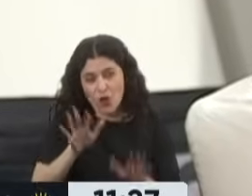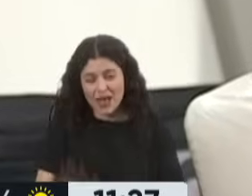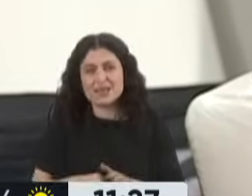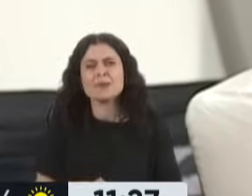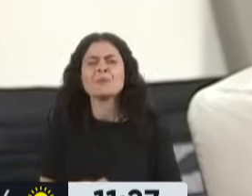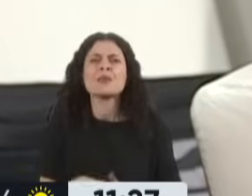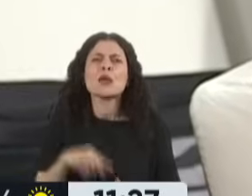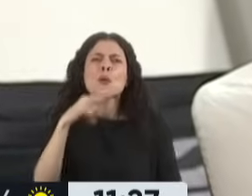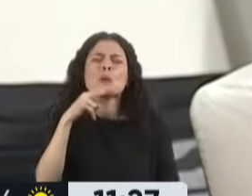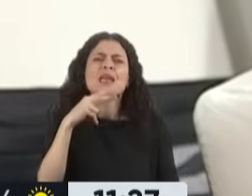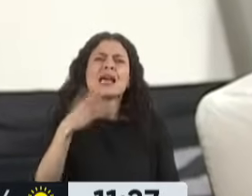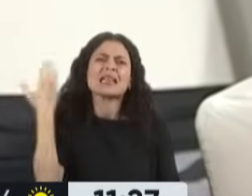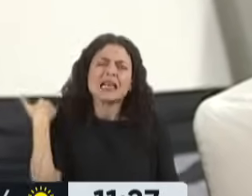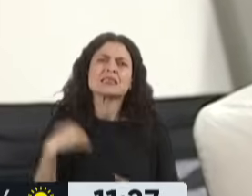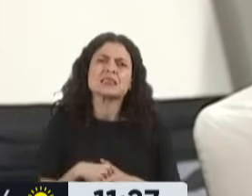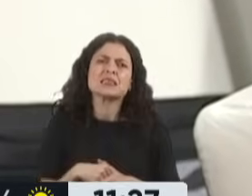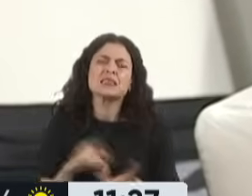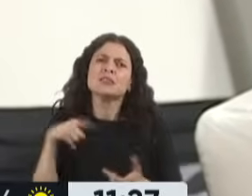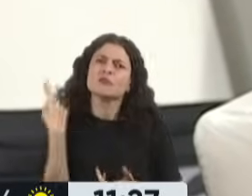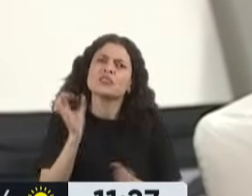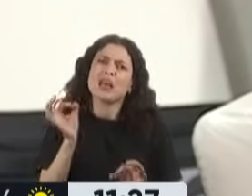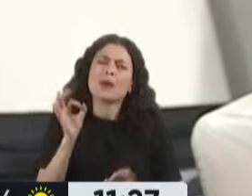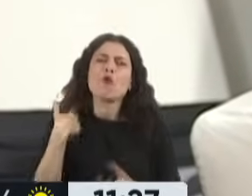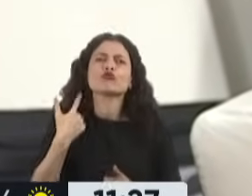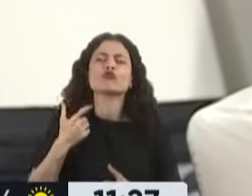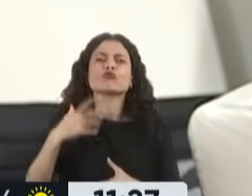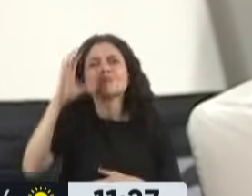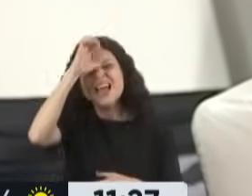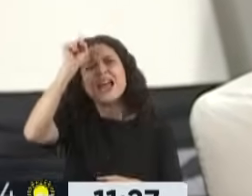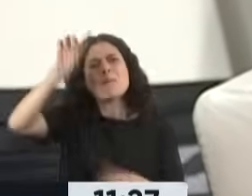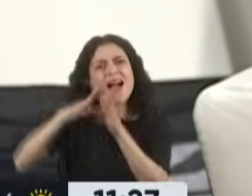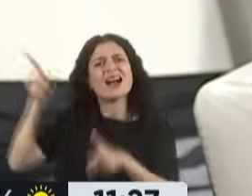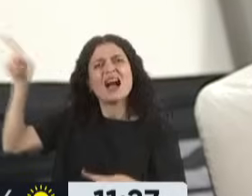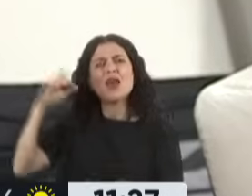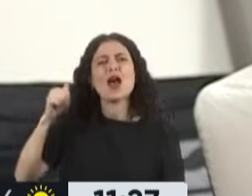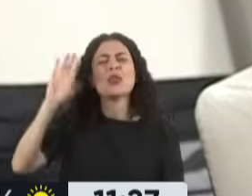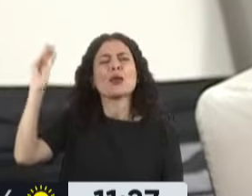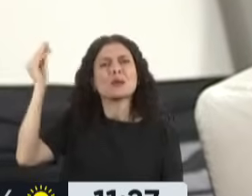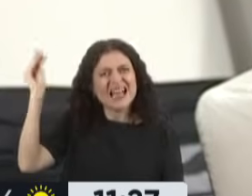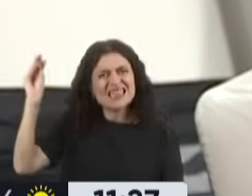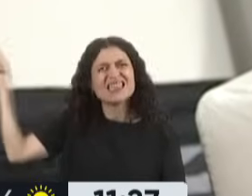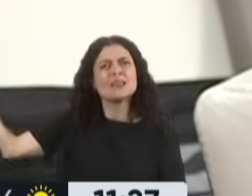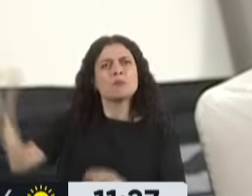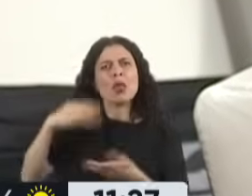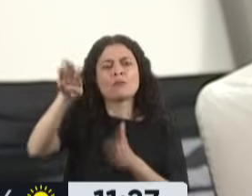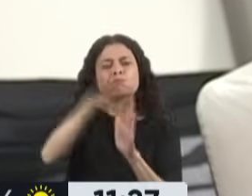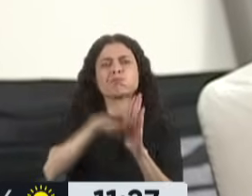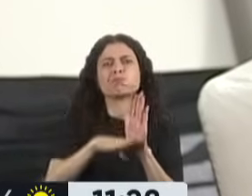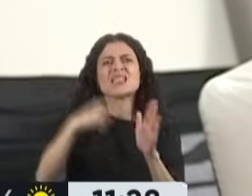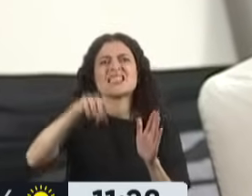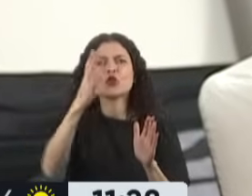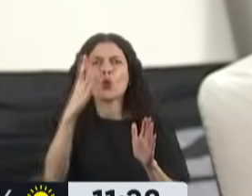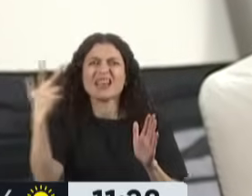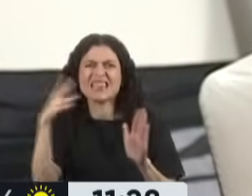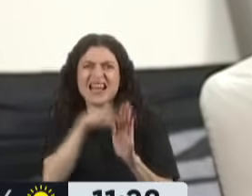el viernes supimos que la Embajada de Brasil entregó a la Cancillería Argentina un listado de 143